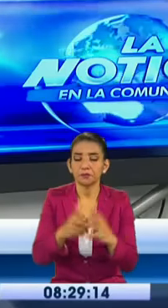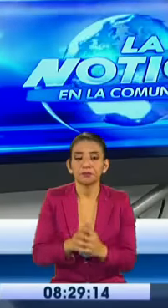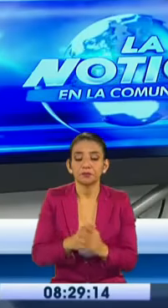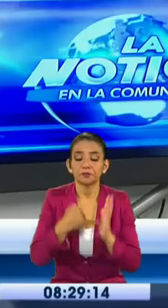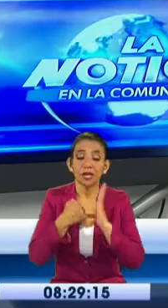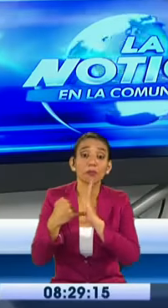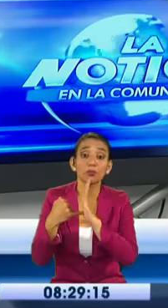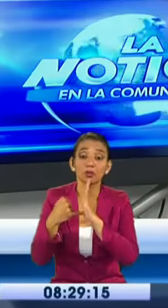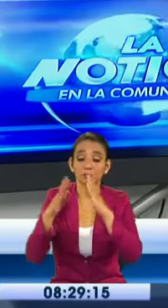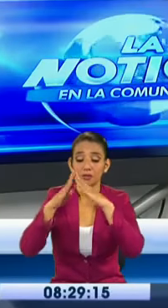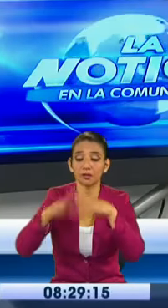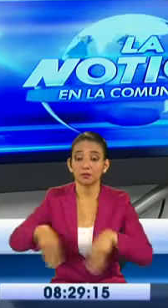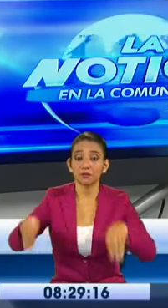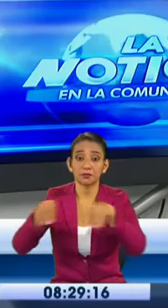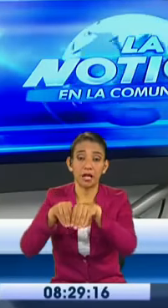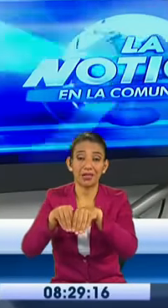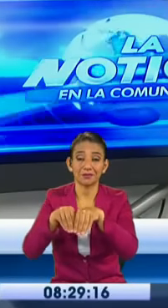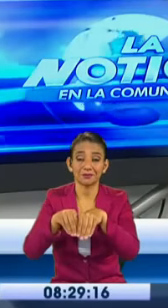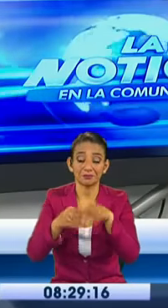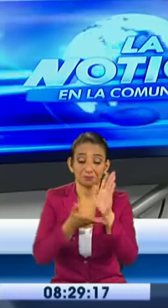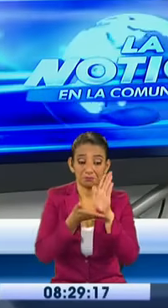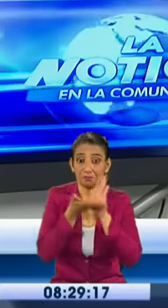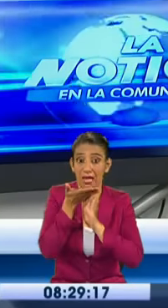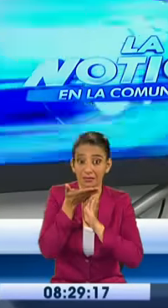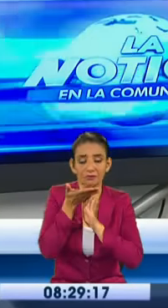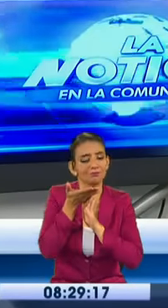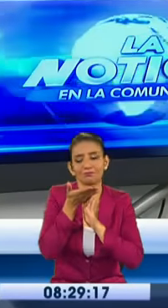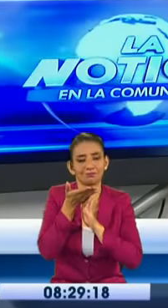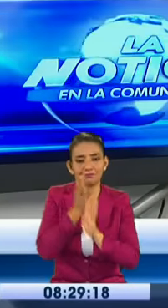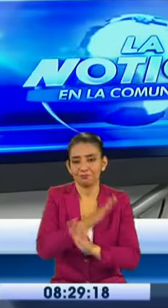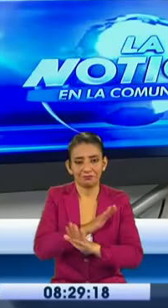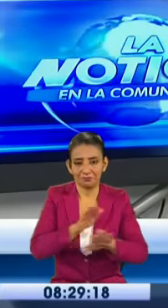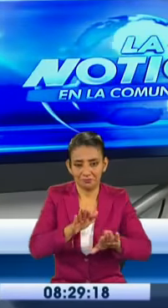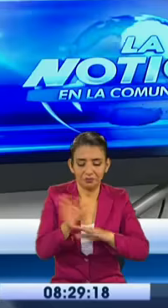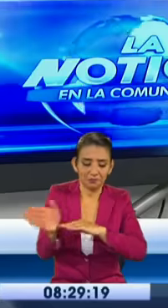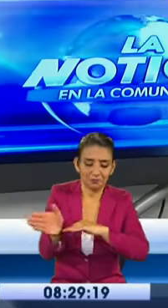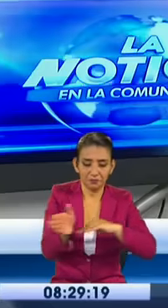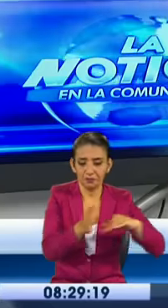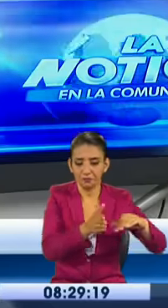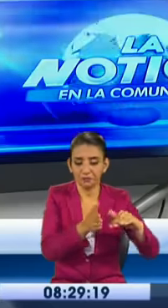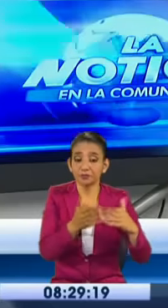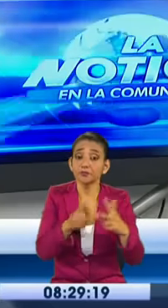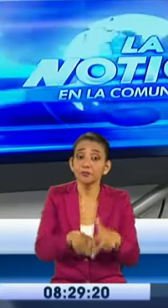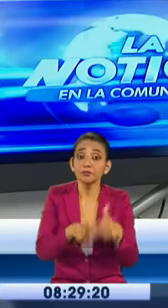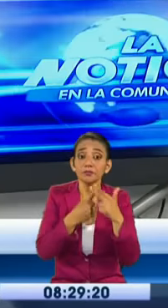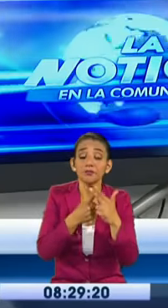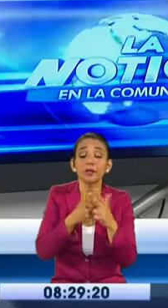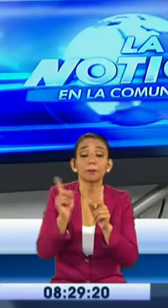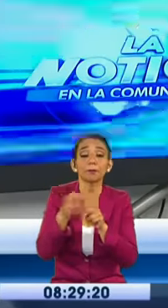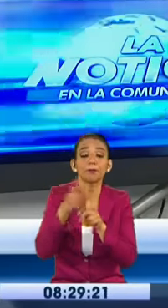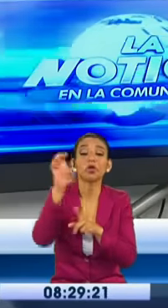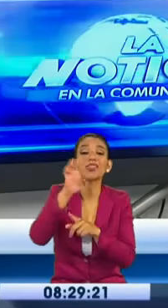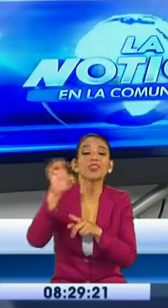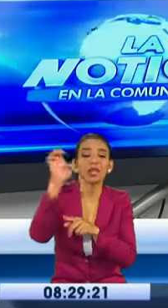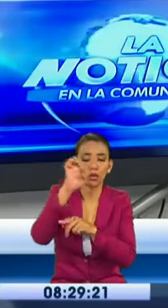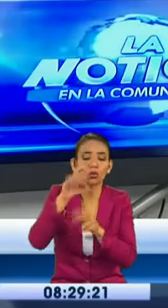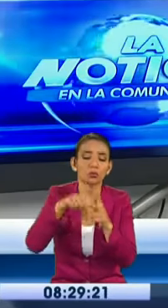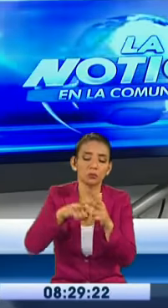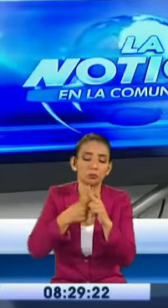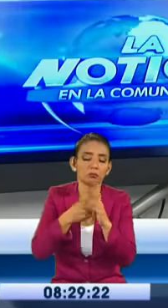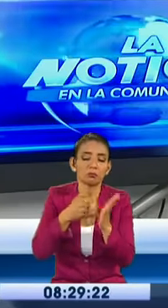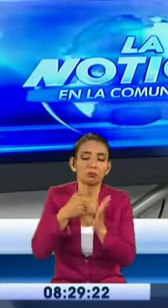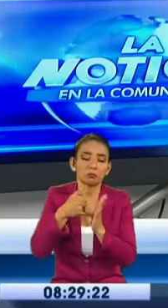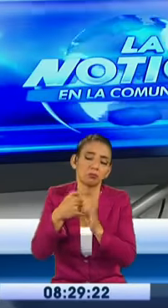del impuesto predial no se incrementará este año. Y el cobro con estos montos va a iniciar el 1 de enero en las diferentes entidades